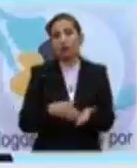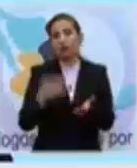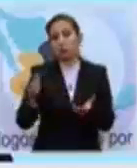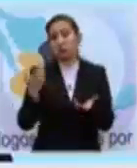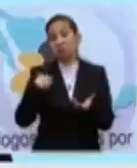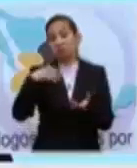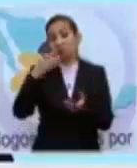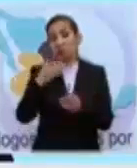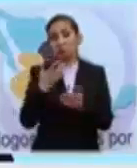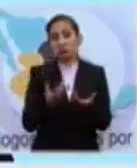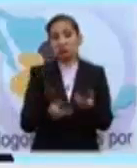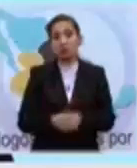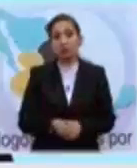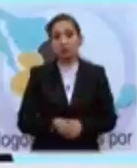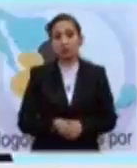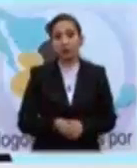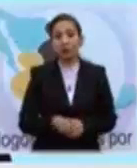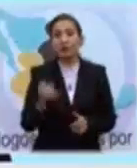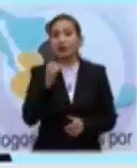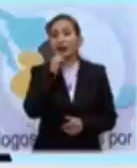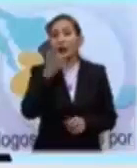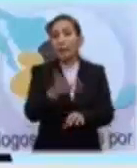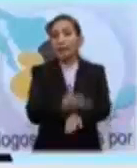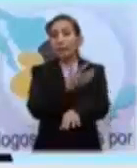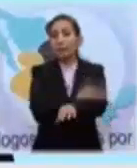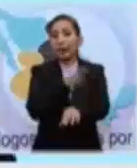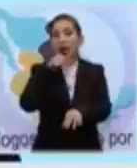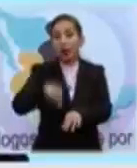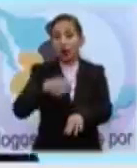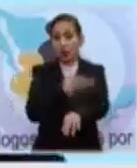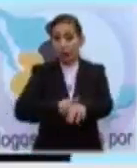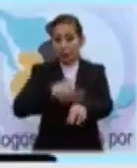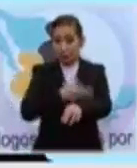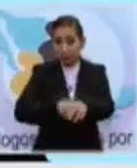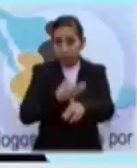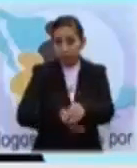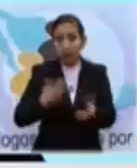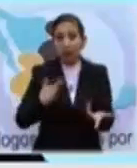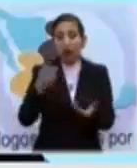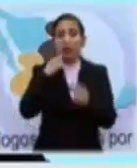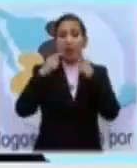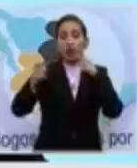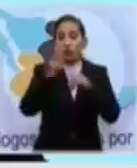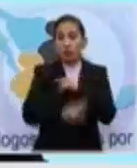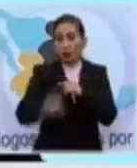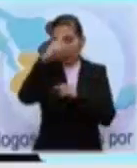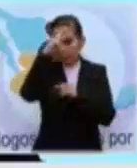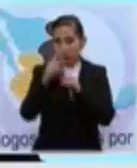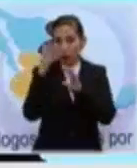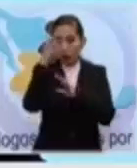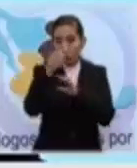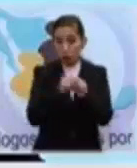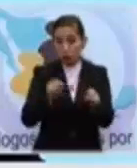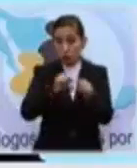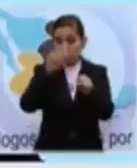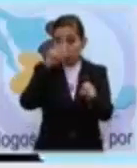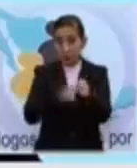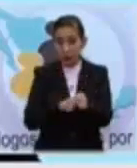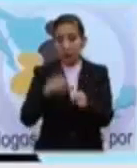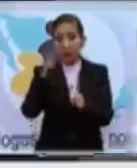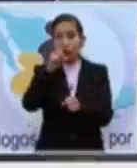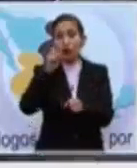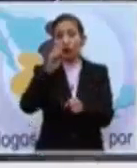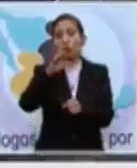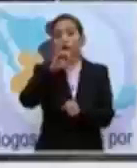humanos. Bienvenido, gracias. Y también nos acompaña esta tarde en los diálogos públicos por un México social